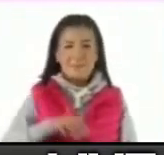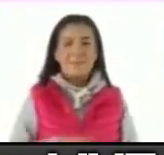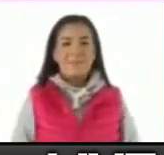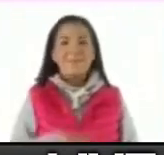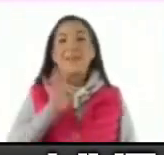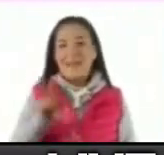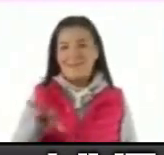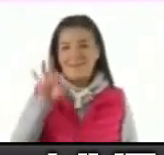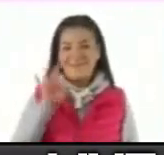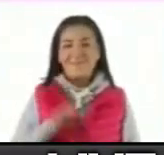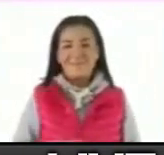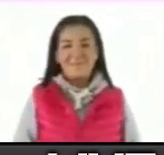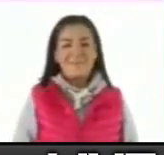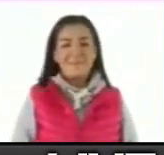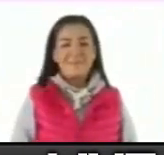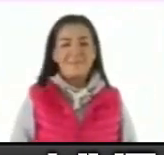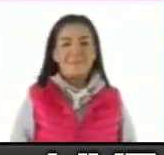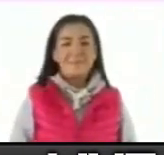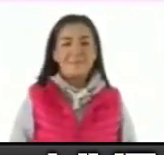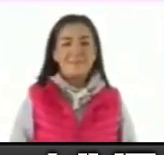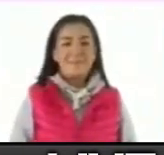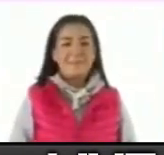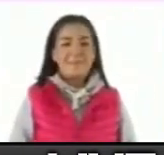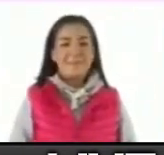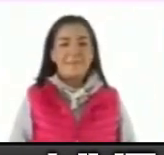lo encontré. Perfecto.